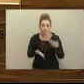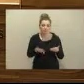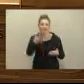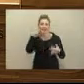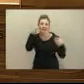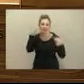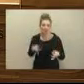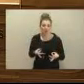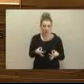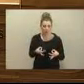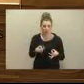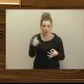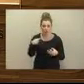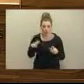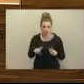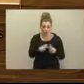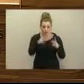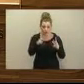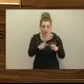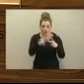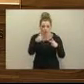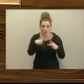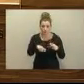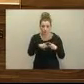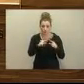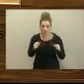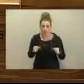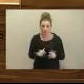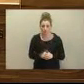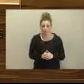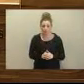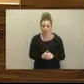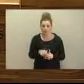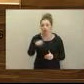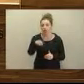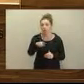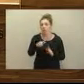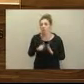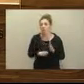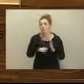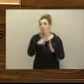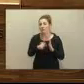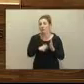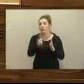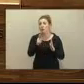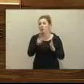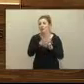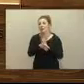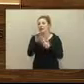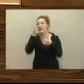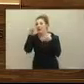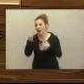realidad del salario social en Asturias. Esto no es una película, esto es un caso real.